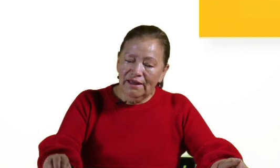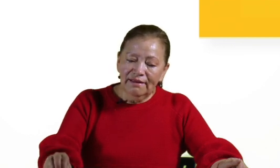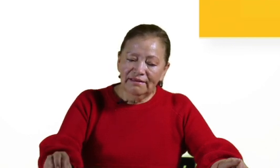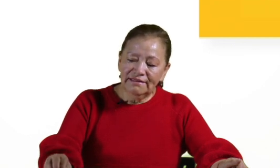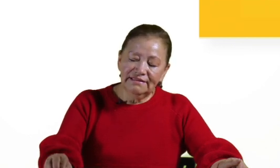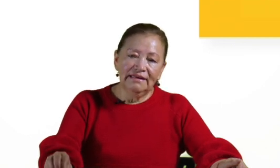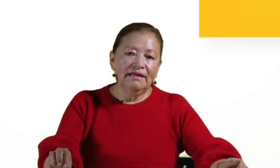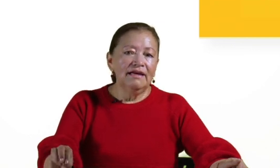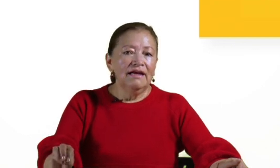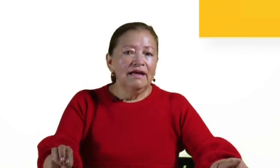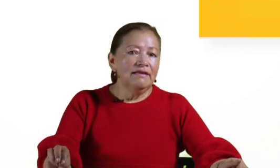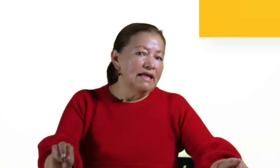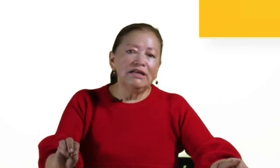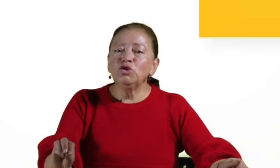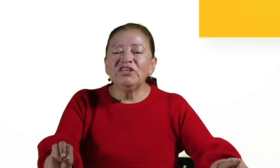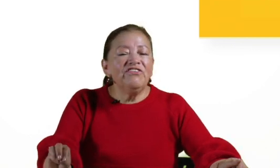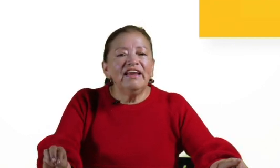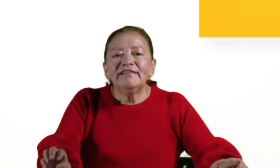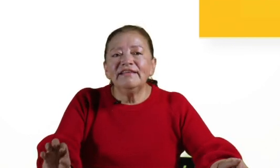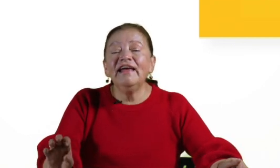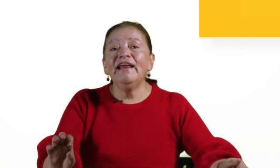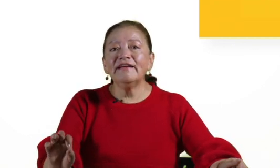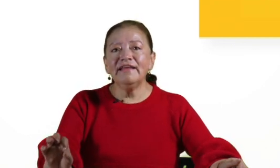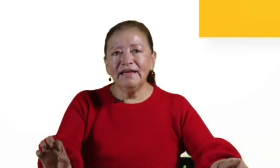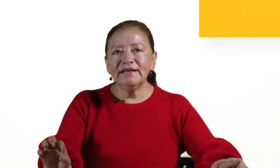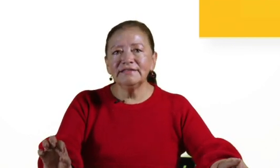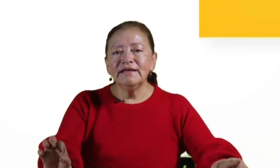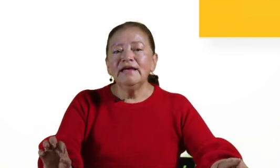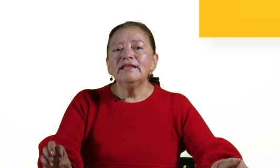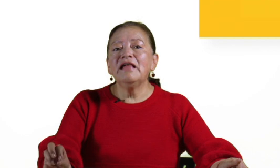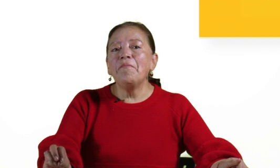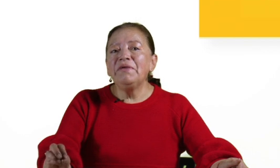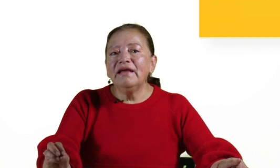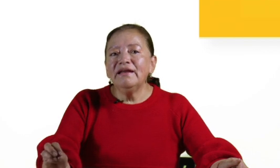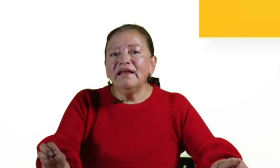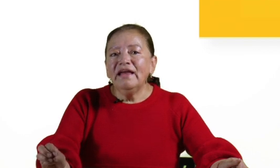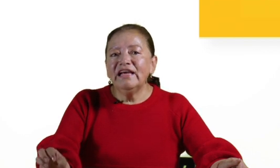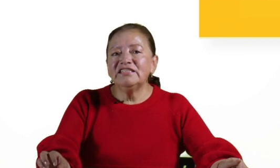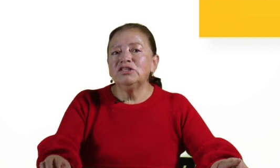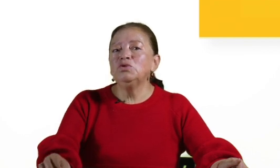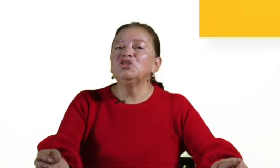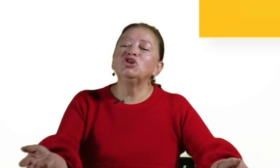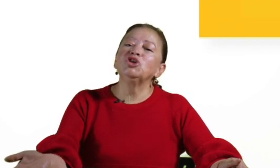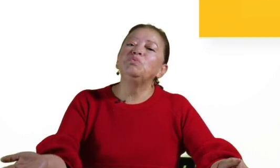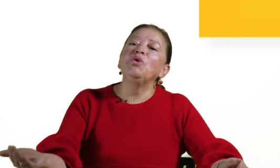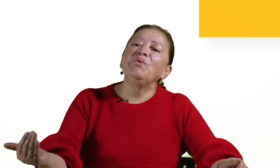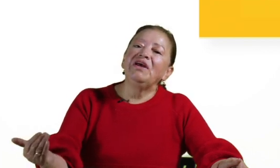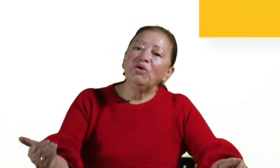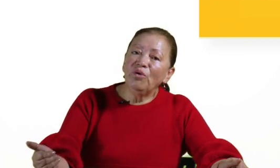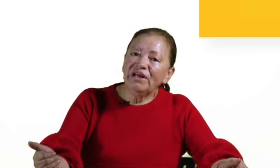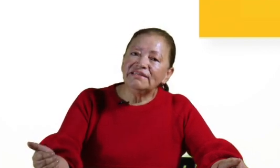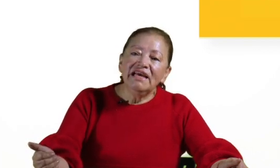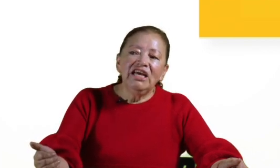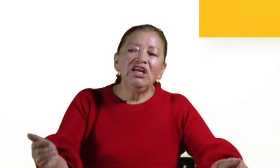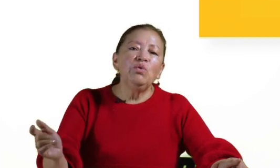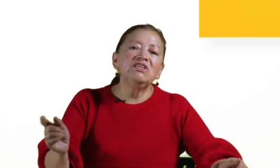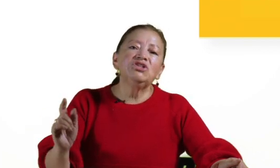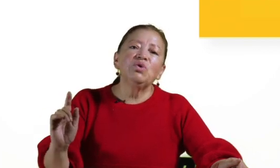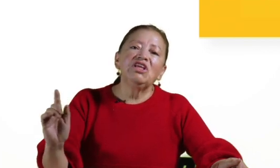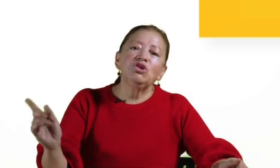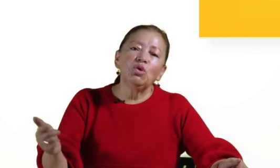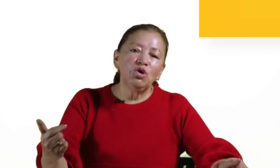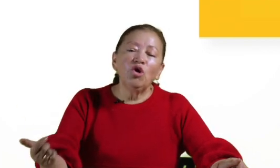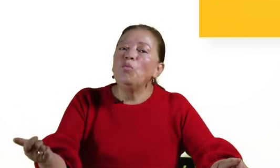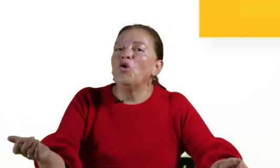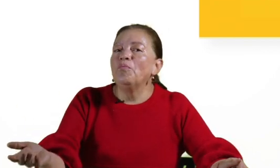organización, desde en sus diferentes jerarquías, también es nuestros proveedores y